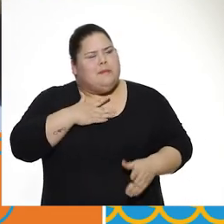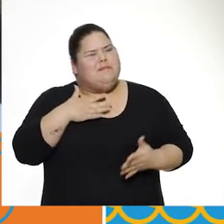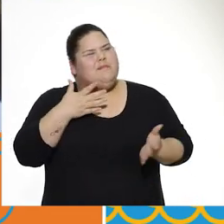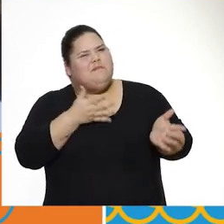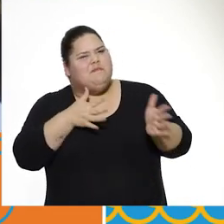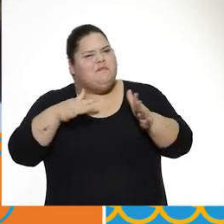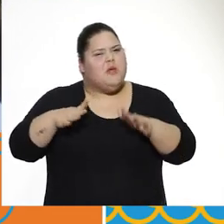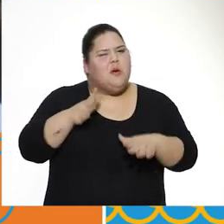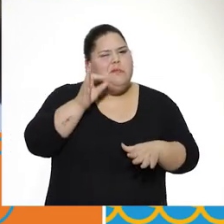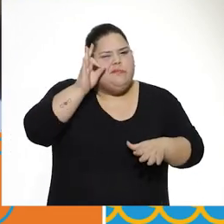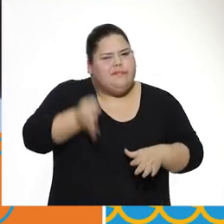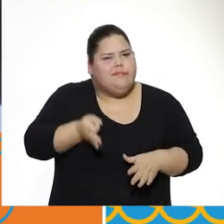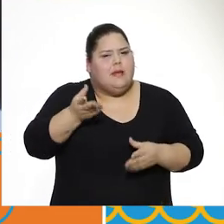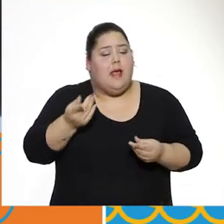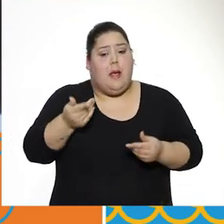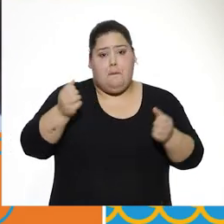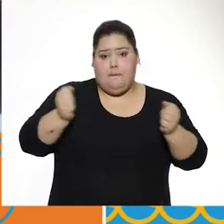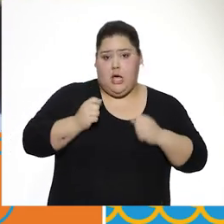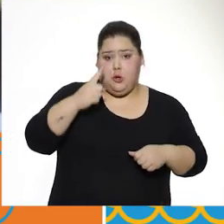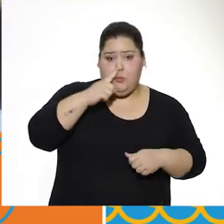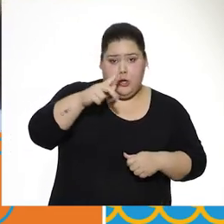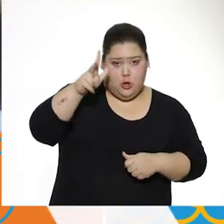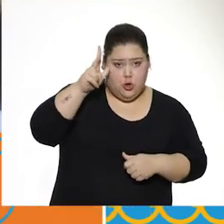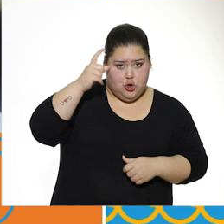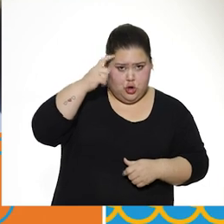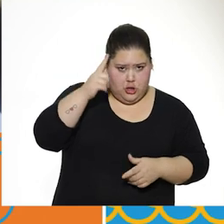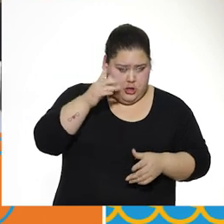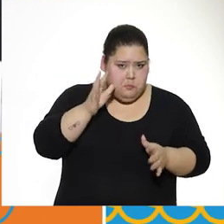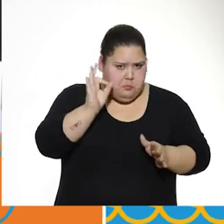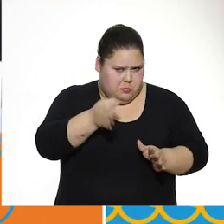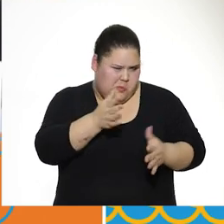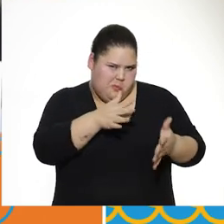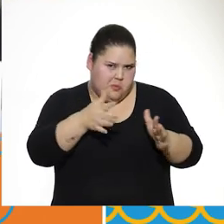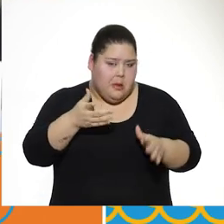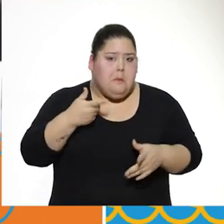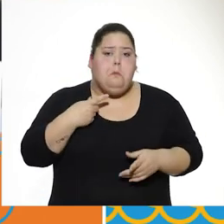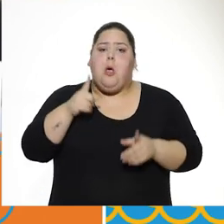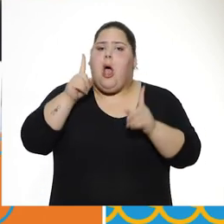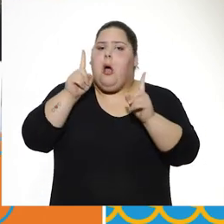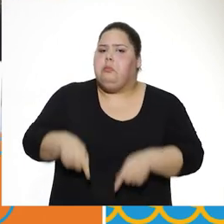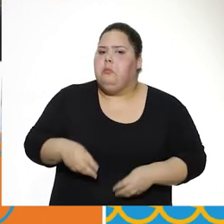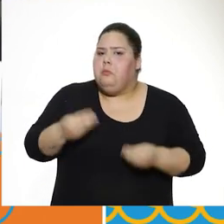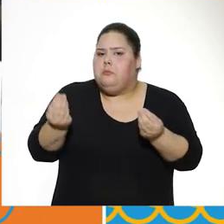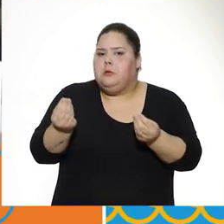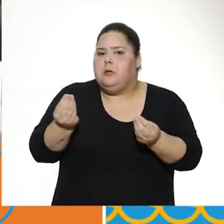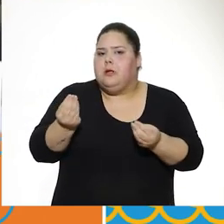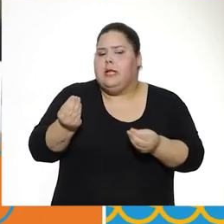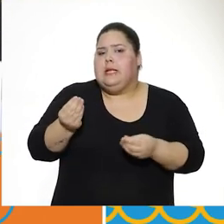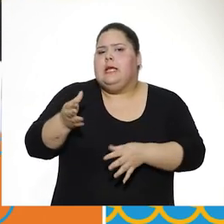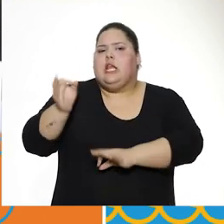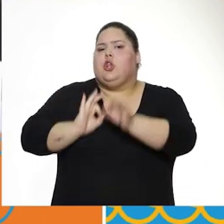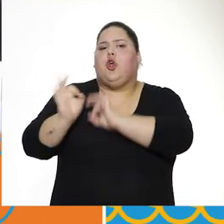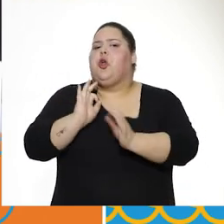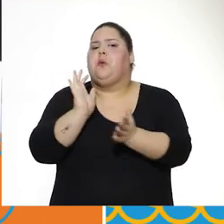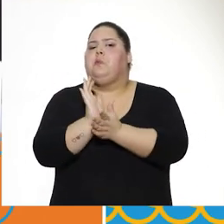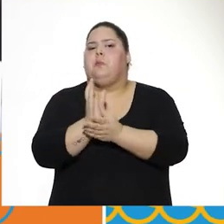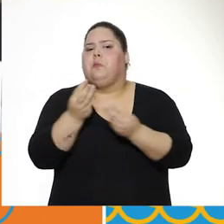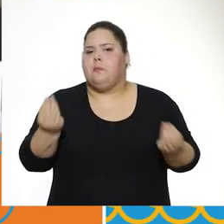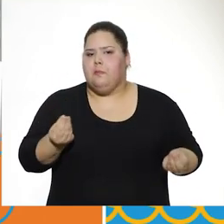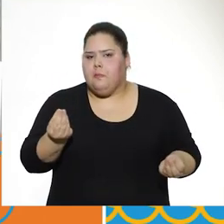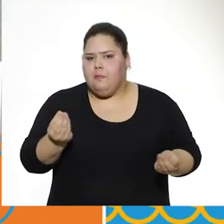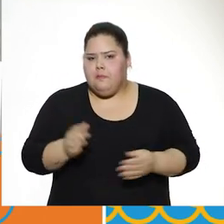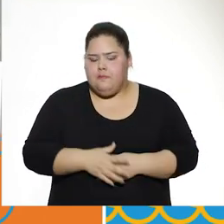más o menos sé lo que pasó en mayo de 1810. Lo que no sé es, ¿qué es